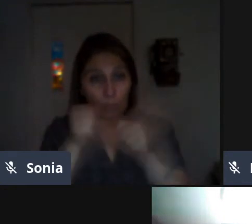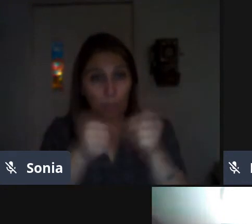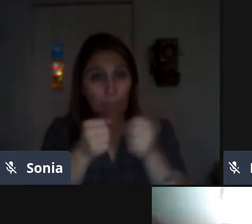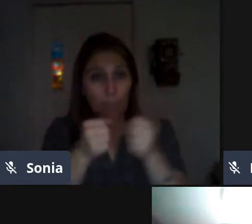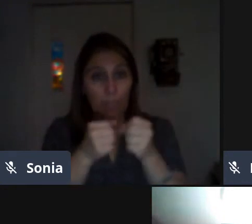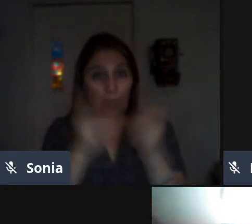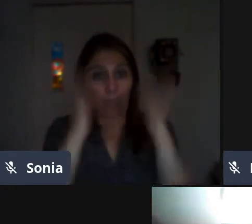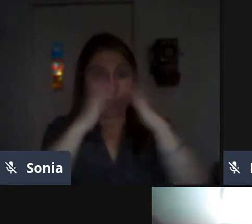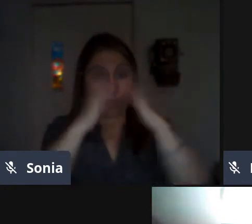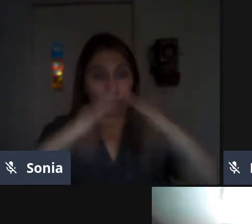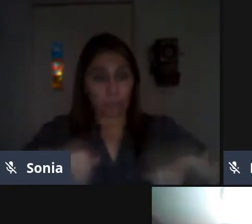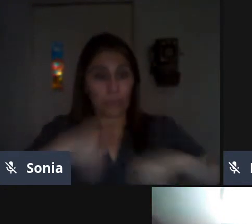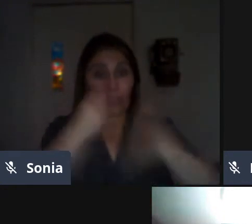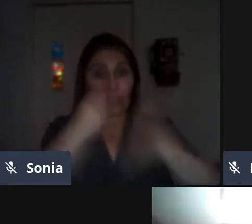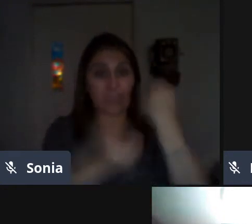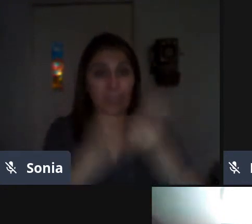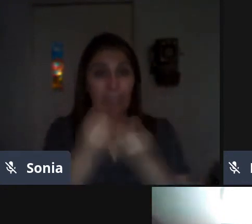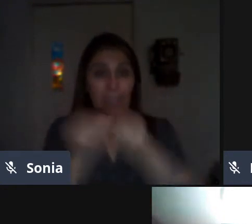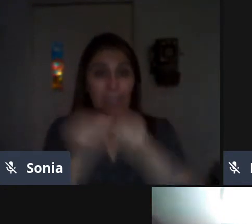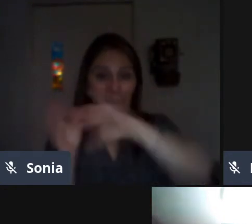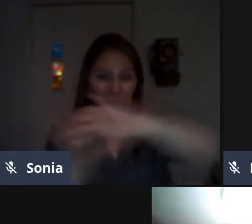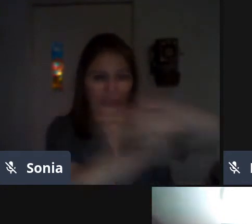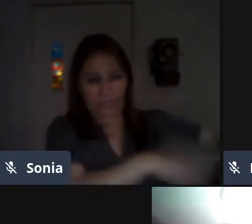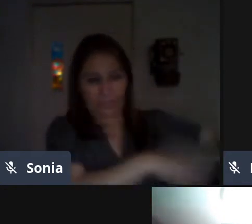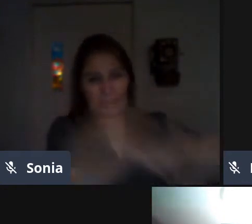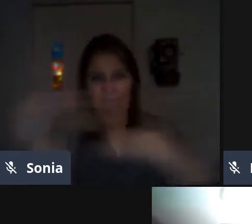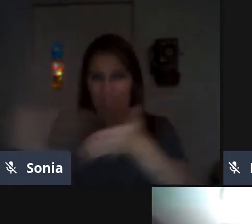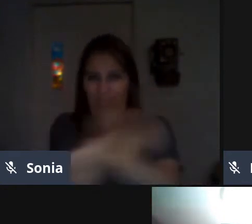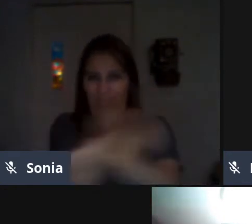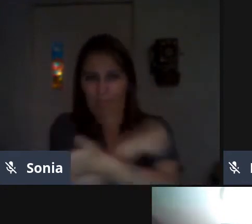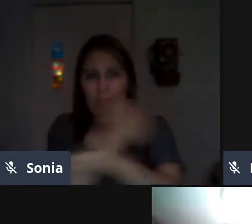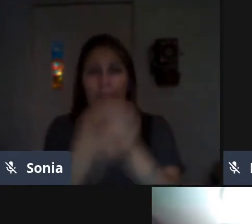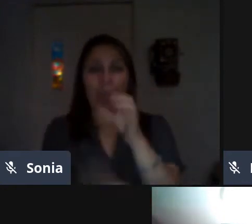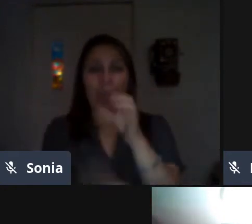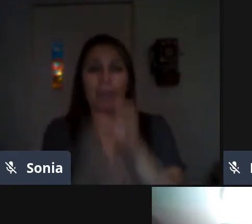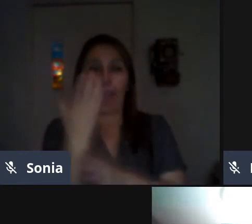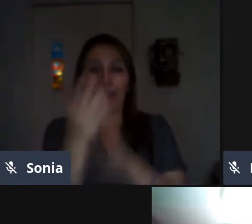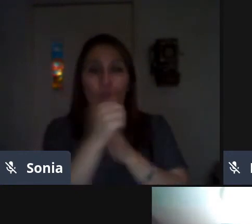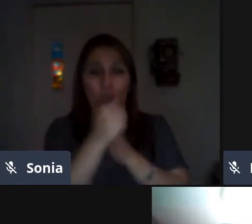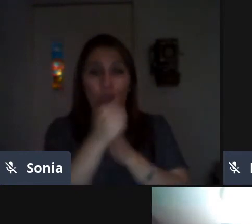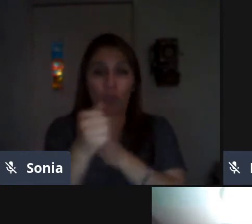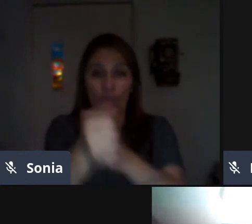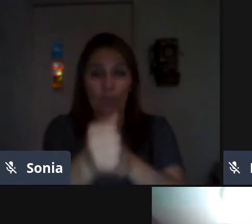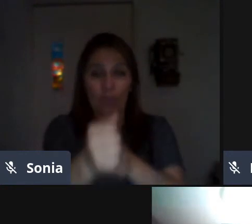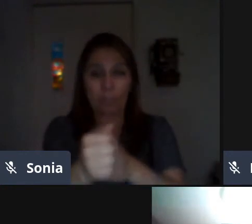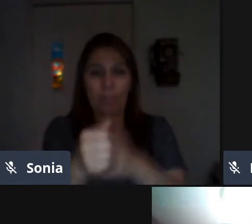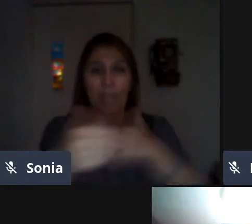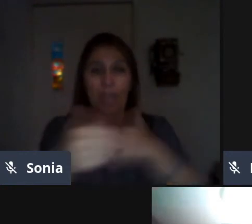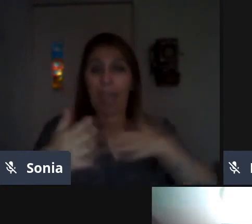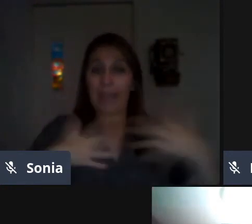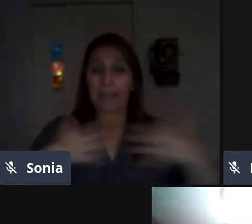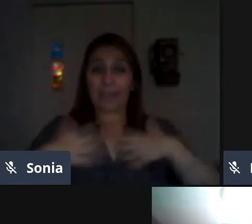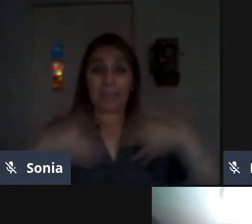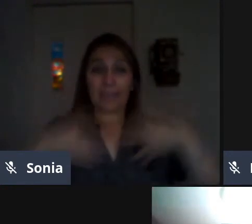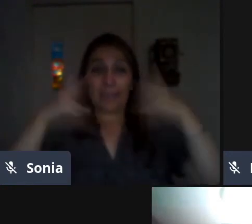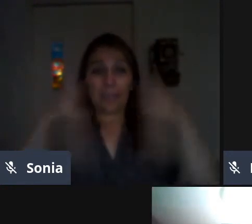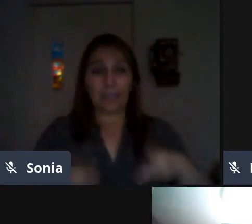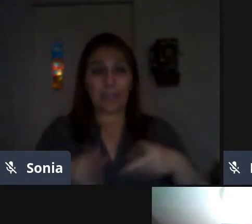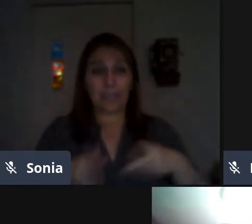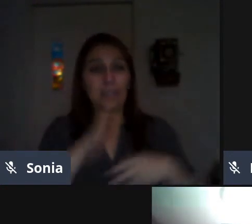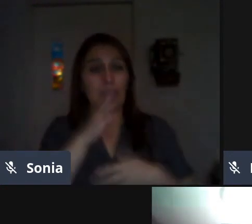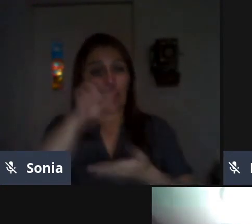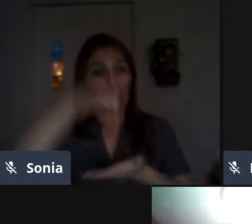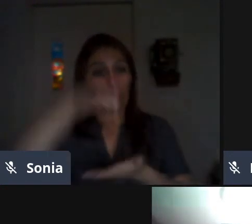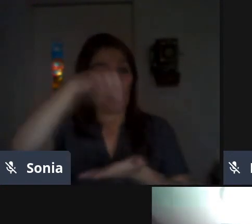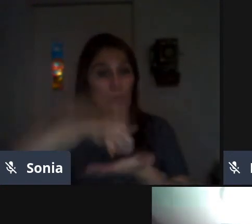a construir unos guiones con las comunidades donde los artistas terminaban siendo los protagonistas terminaban